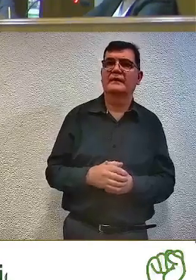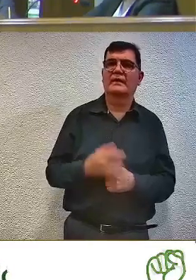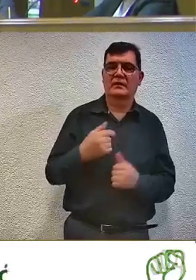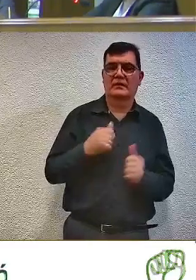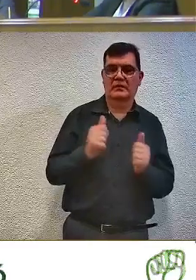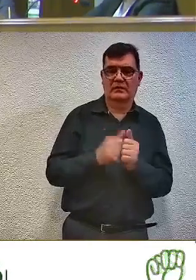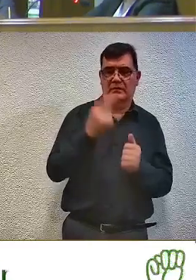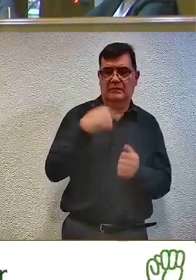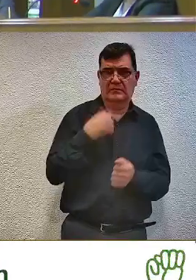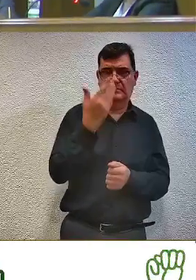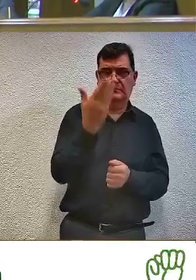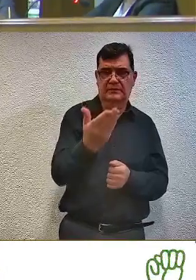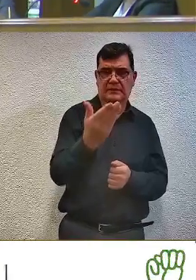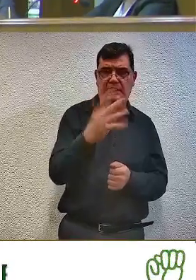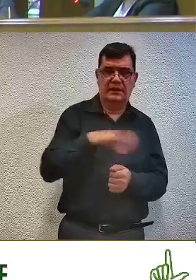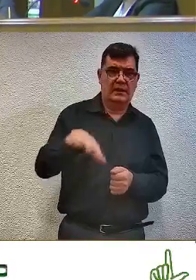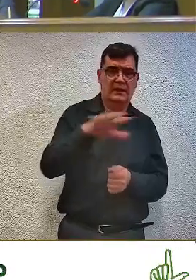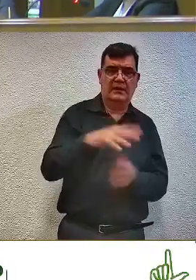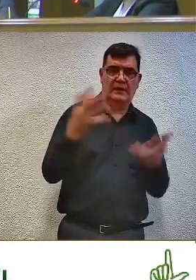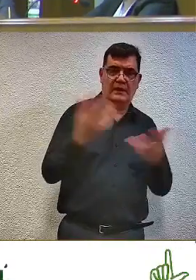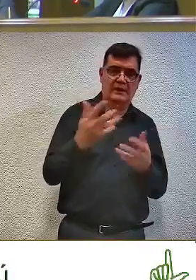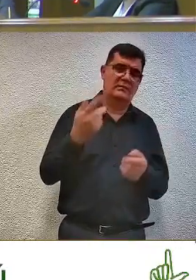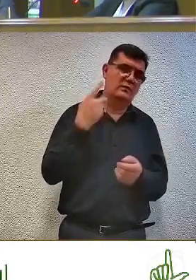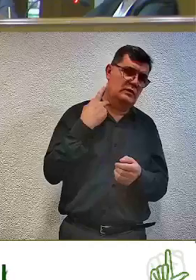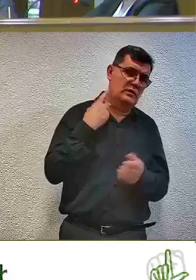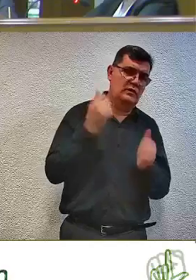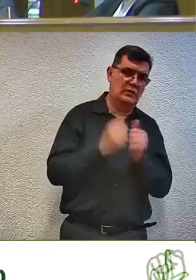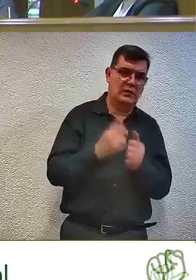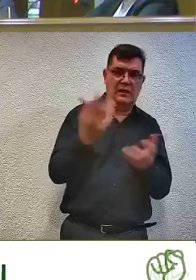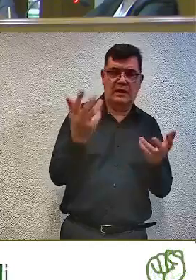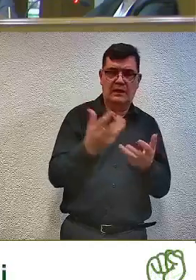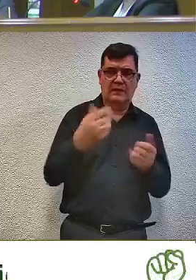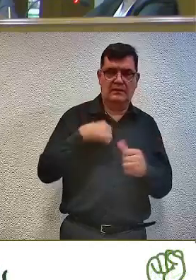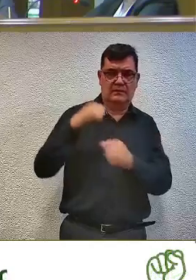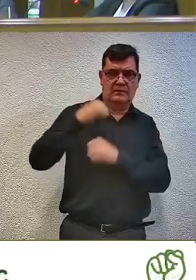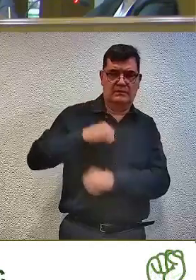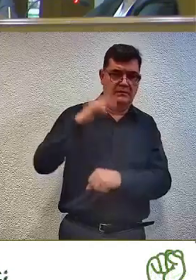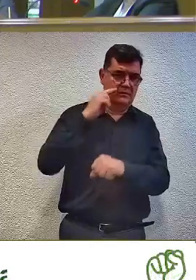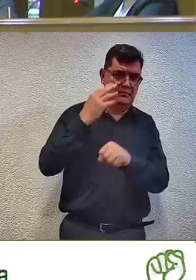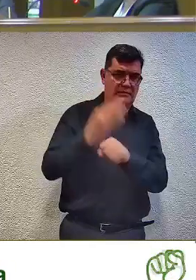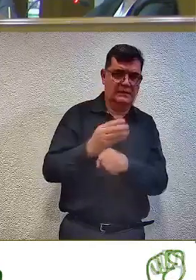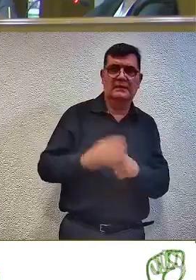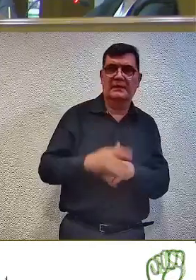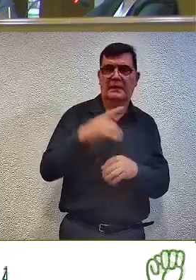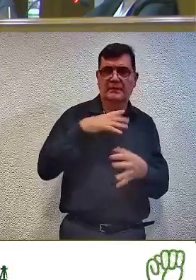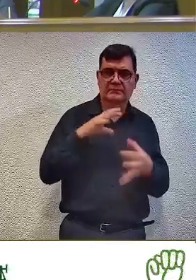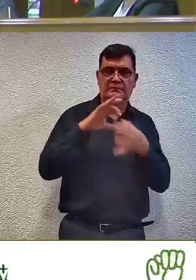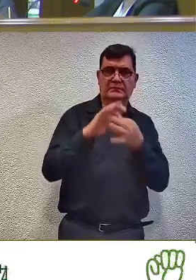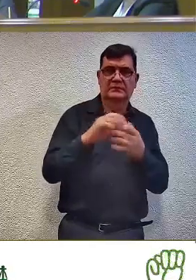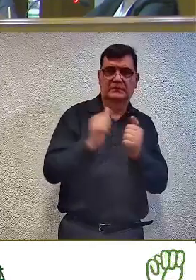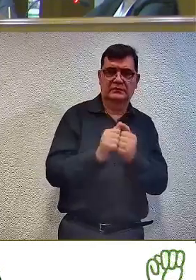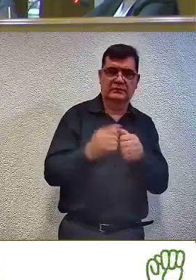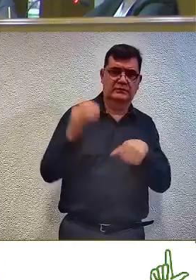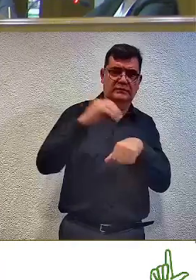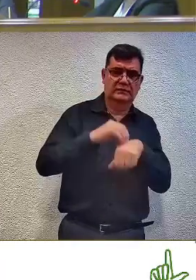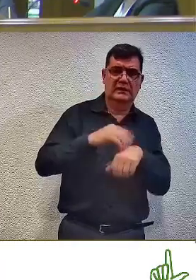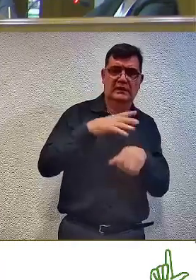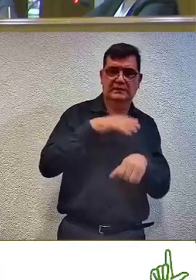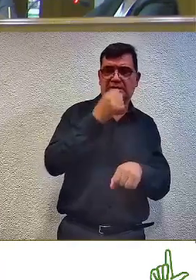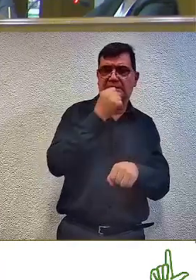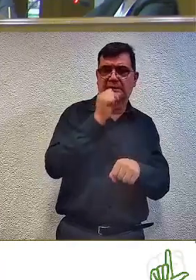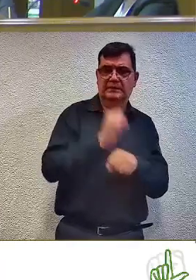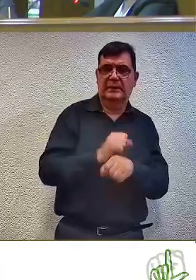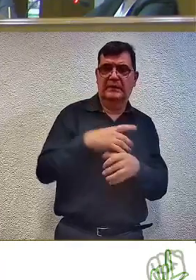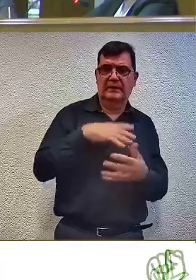Respecto a la solicitud que realizan tanto el partido político actor como la autoridad responsable relativa a vincular a la Secretaría de Finanzas